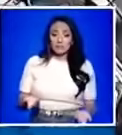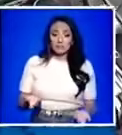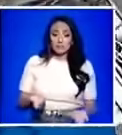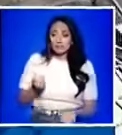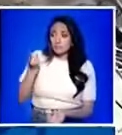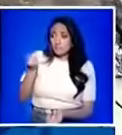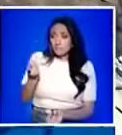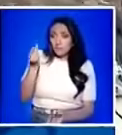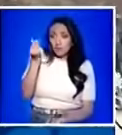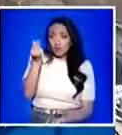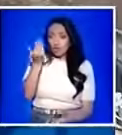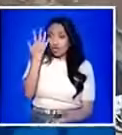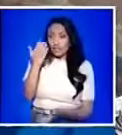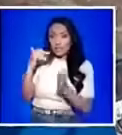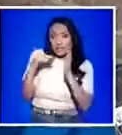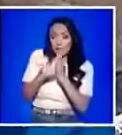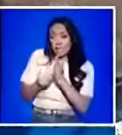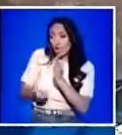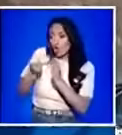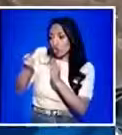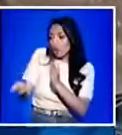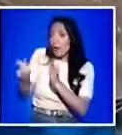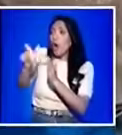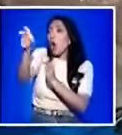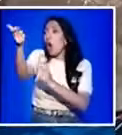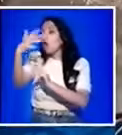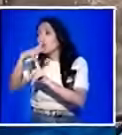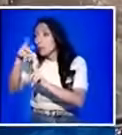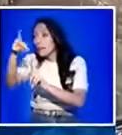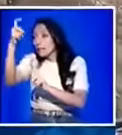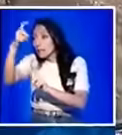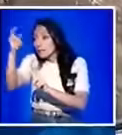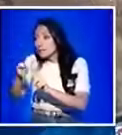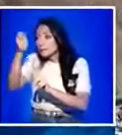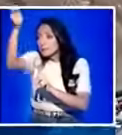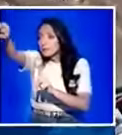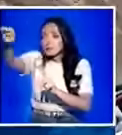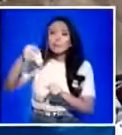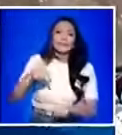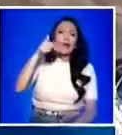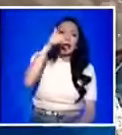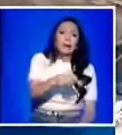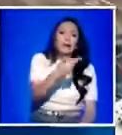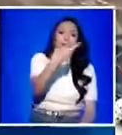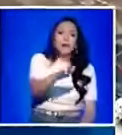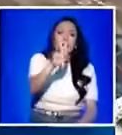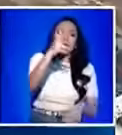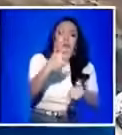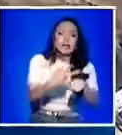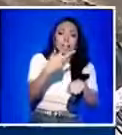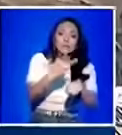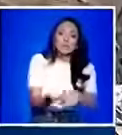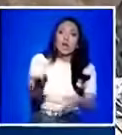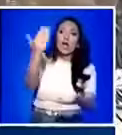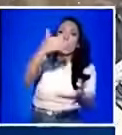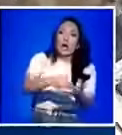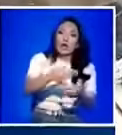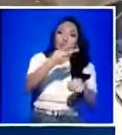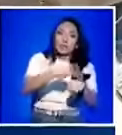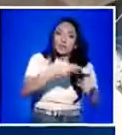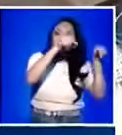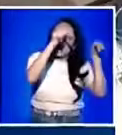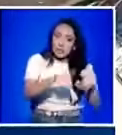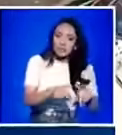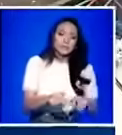puede destinarse, como usted dice, a otros parques que necesitan implementarse, rehabilitarse, tienen que volver al mismo